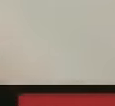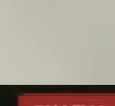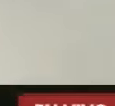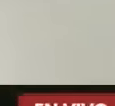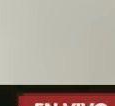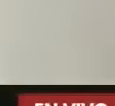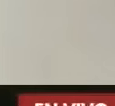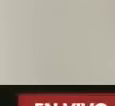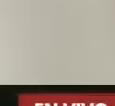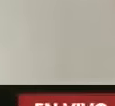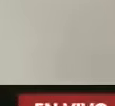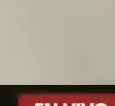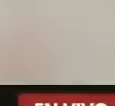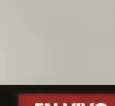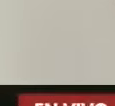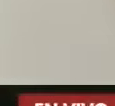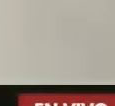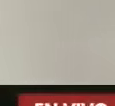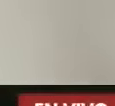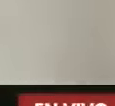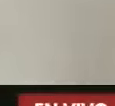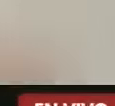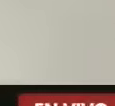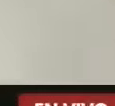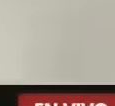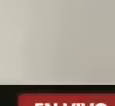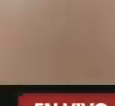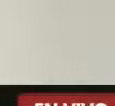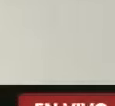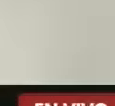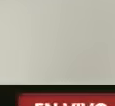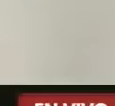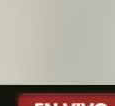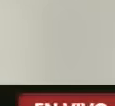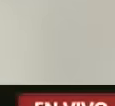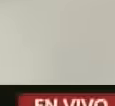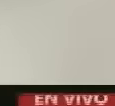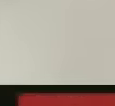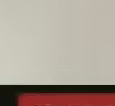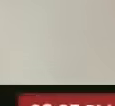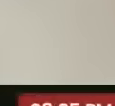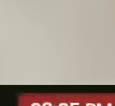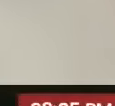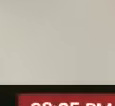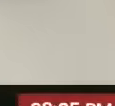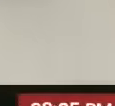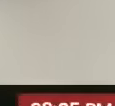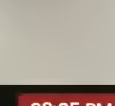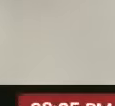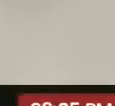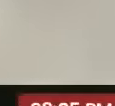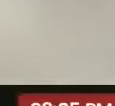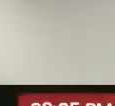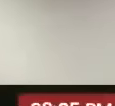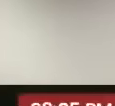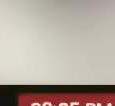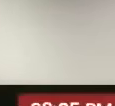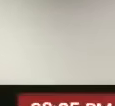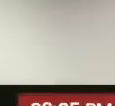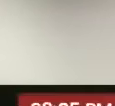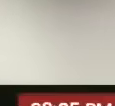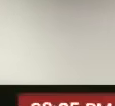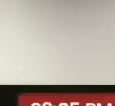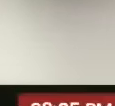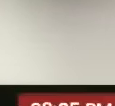patá y kung fu, una mujer con otra, ¡vente! Y se acercaban, querían tocarlo, querían abrazarlo, yo no encontraba cómo pasar de un lado a otro. Hasta